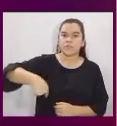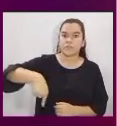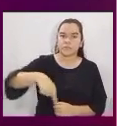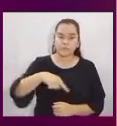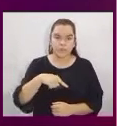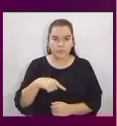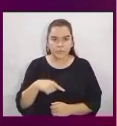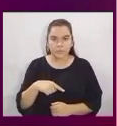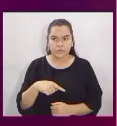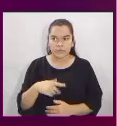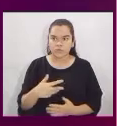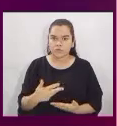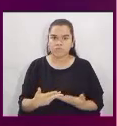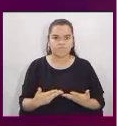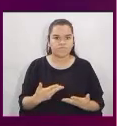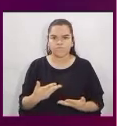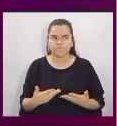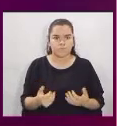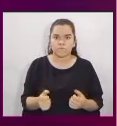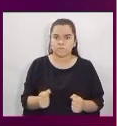empezó a generar en nosotros